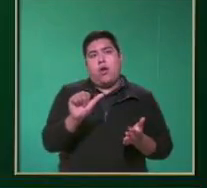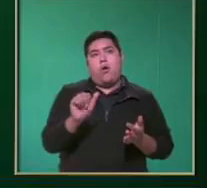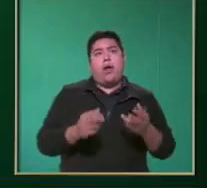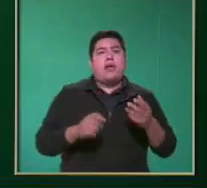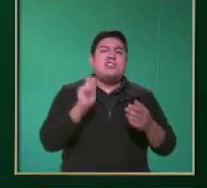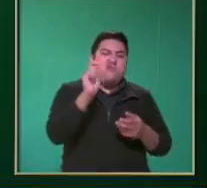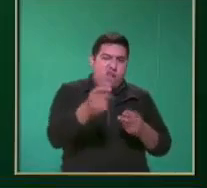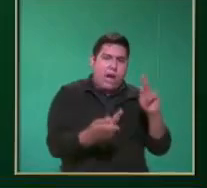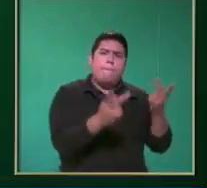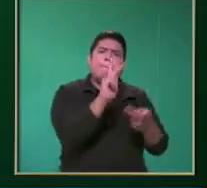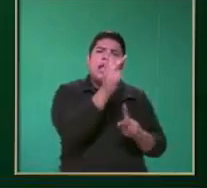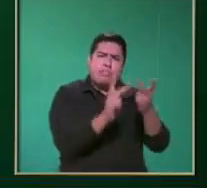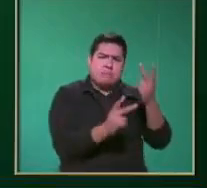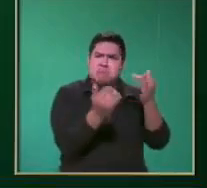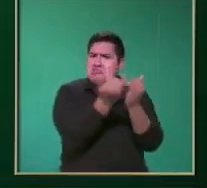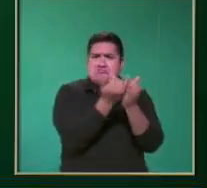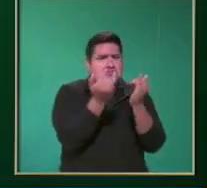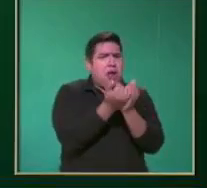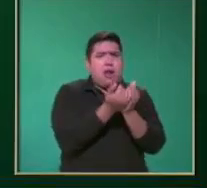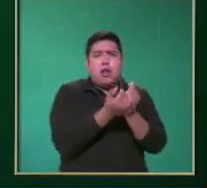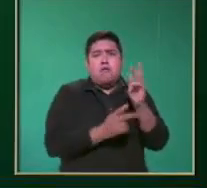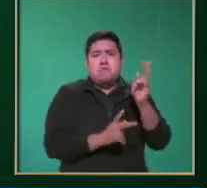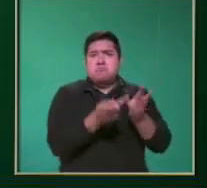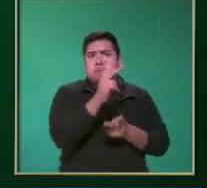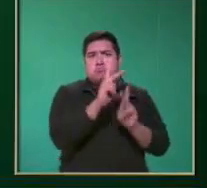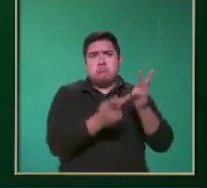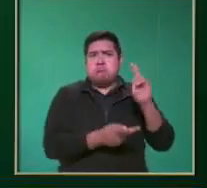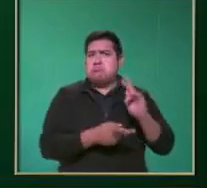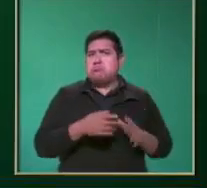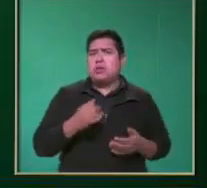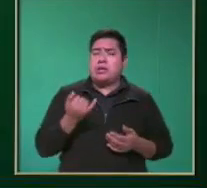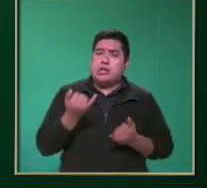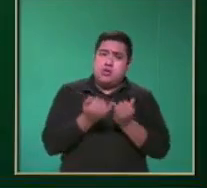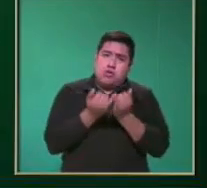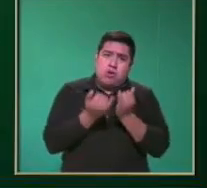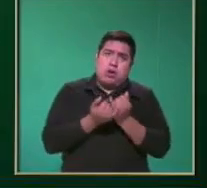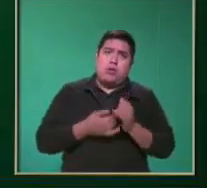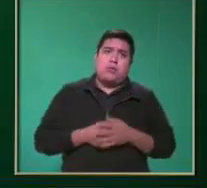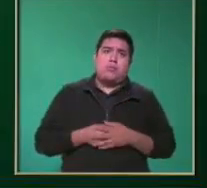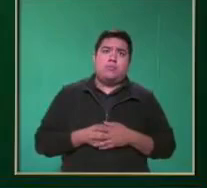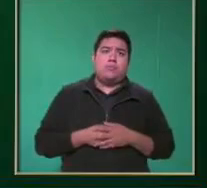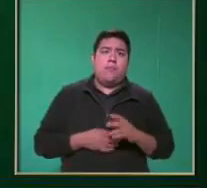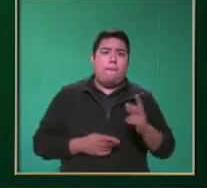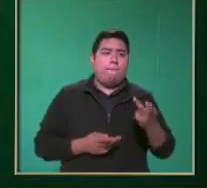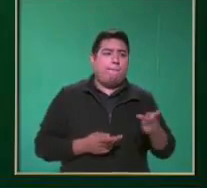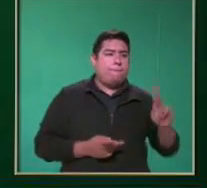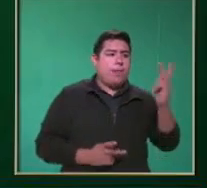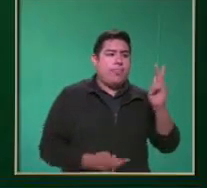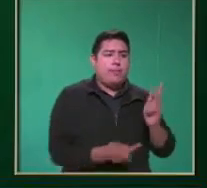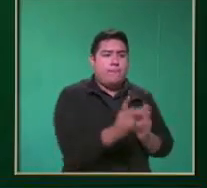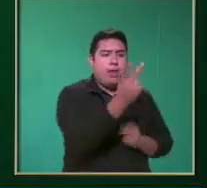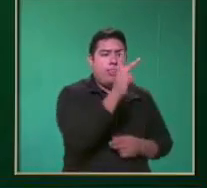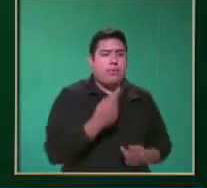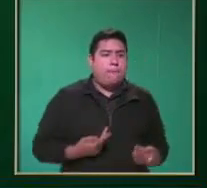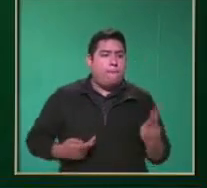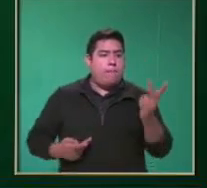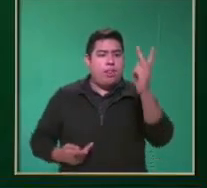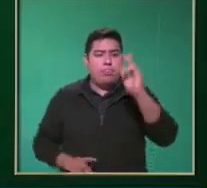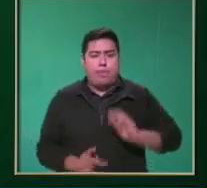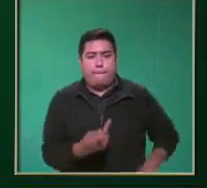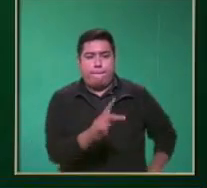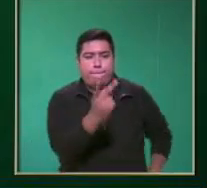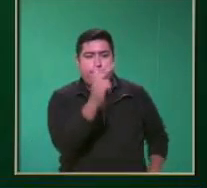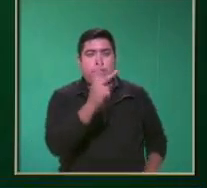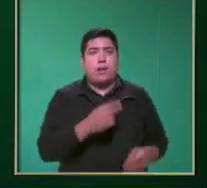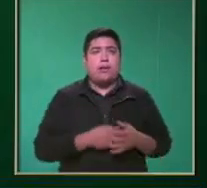vegetación. Y se puede usar. No importa que lo usemos como flora o como vegetación.